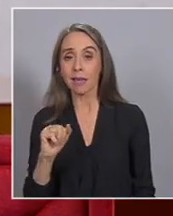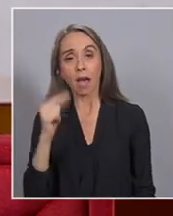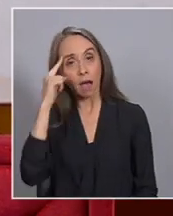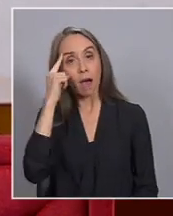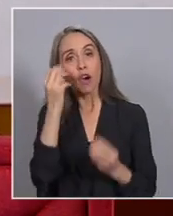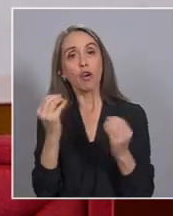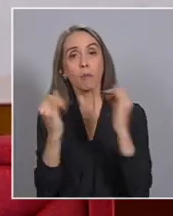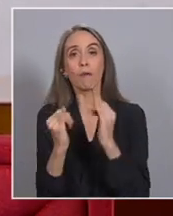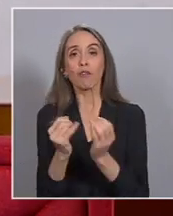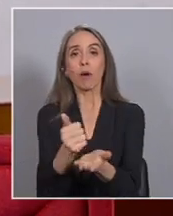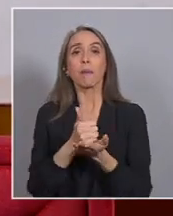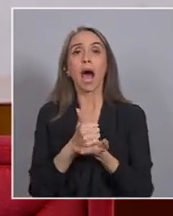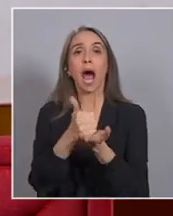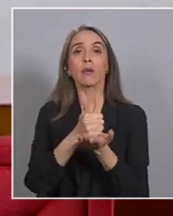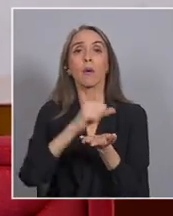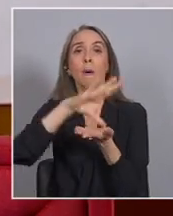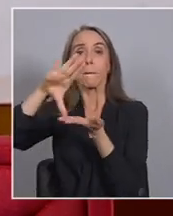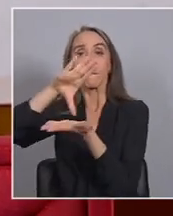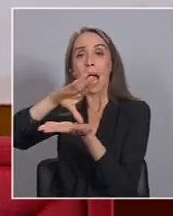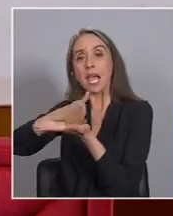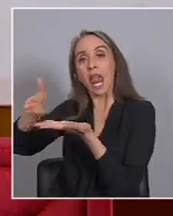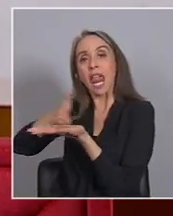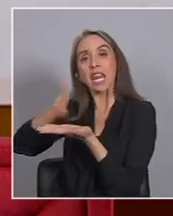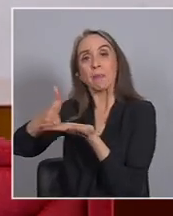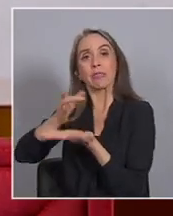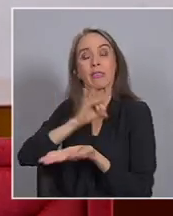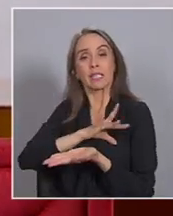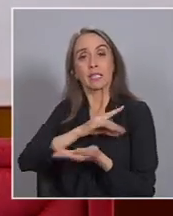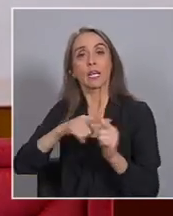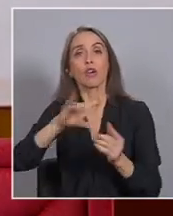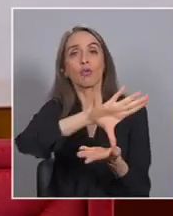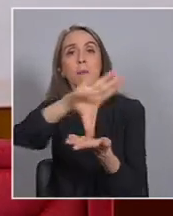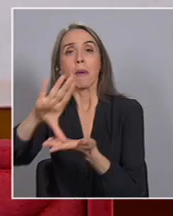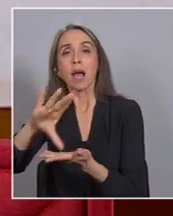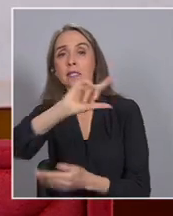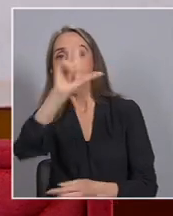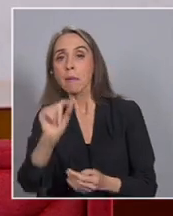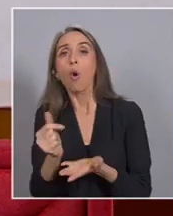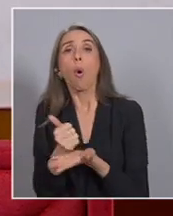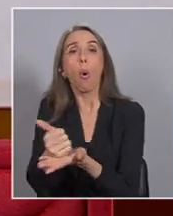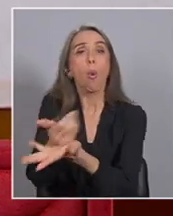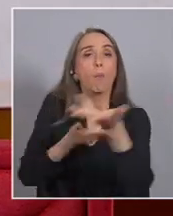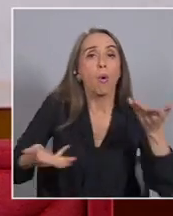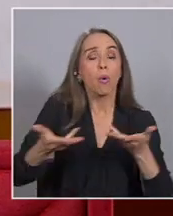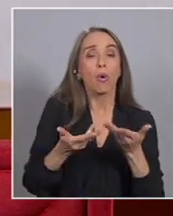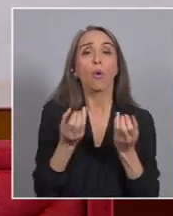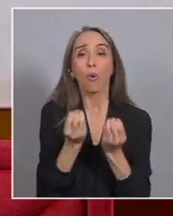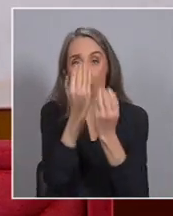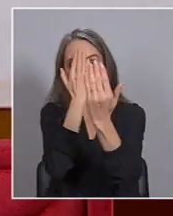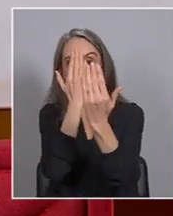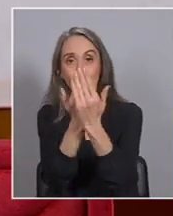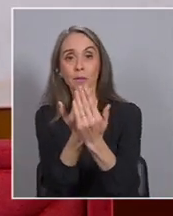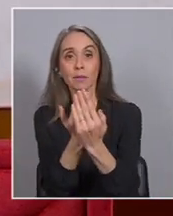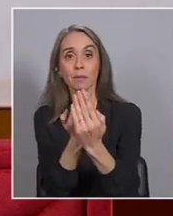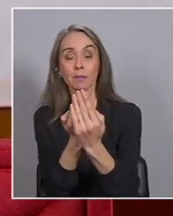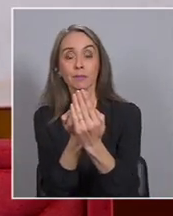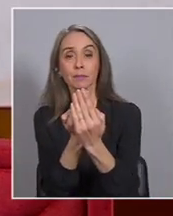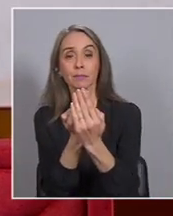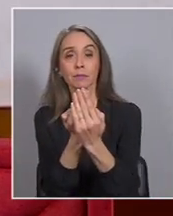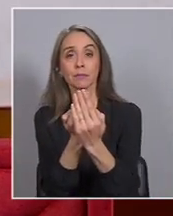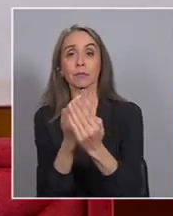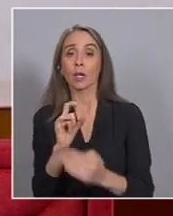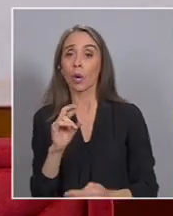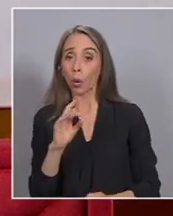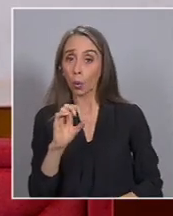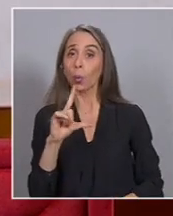fórmulas de colaboración con los países limítrofes y el resto de América Latina, para encarar de esta manera las